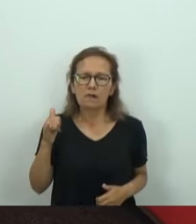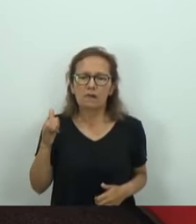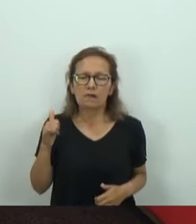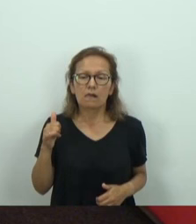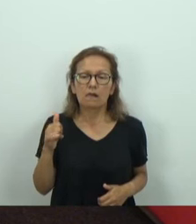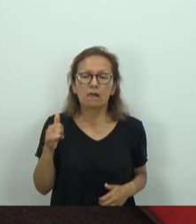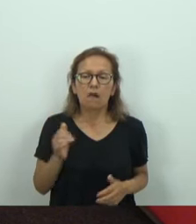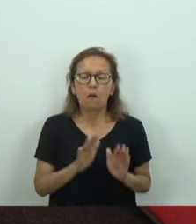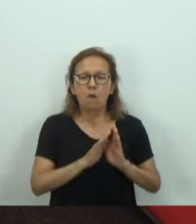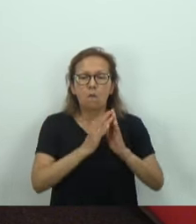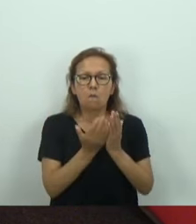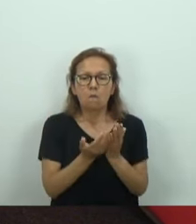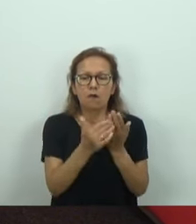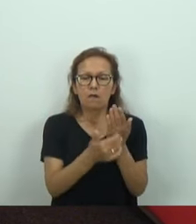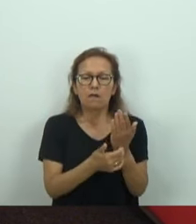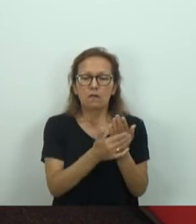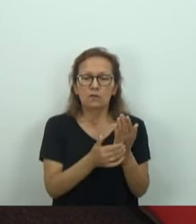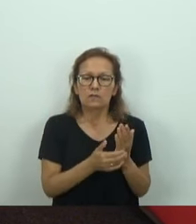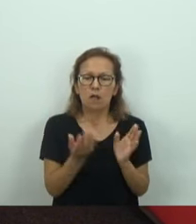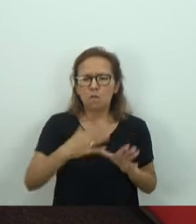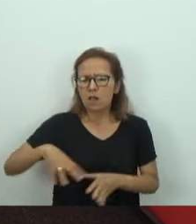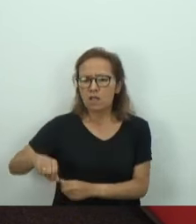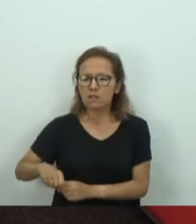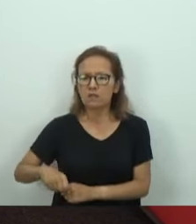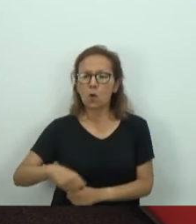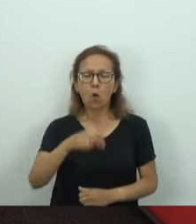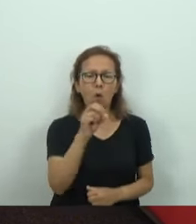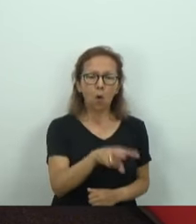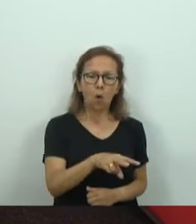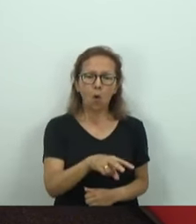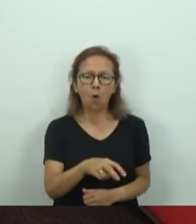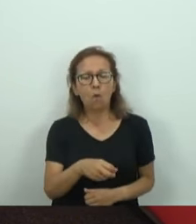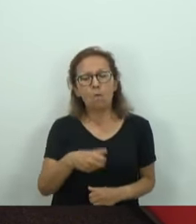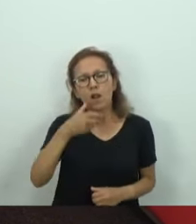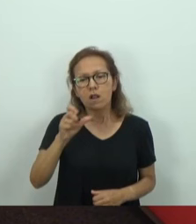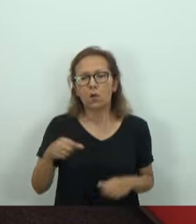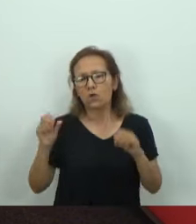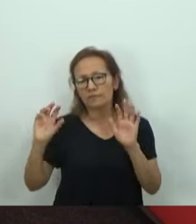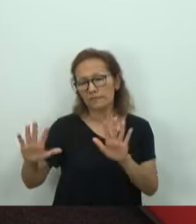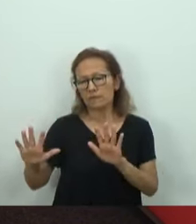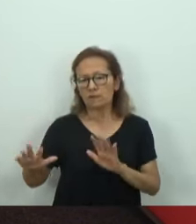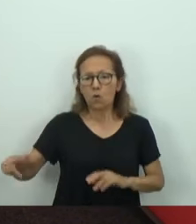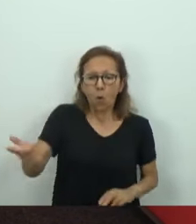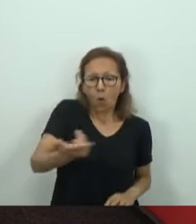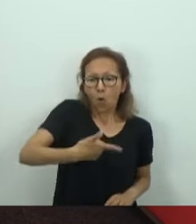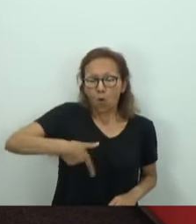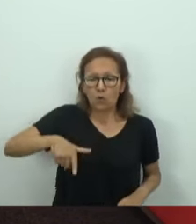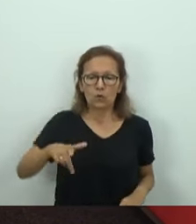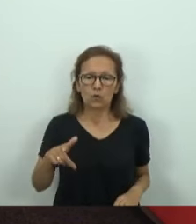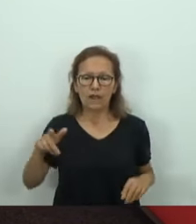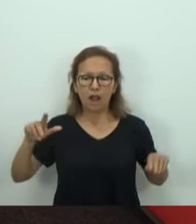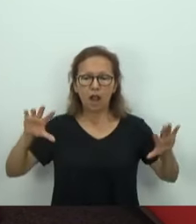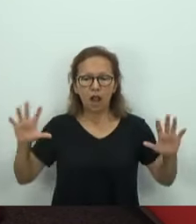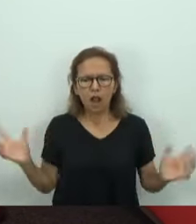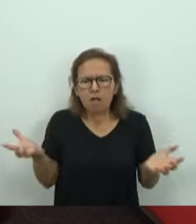Hebreos, o mejor dicho, Apocalipsis capítulo 12, versículo 10, dice que hemos vencido al diablo por la sangre. Hay